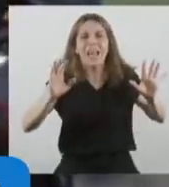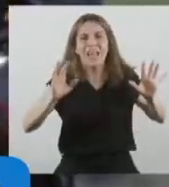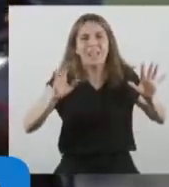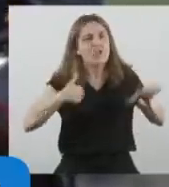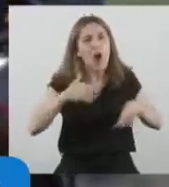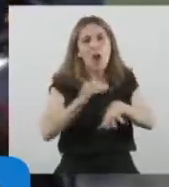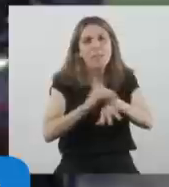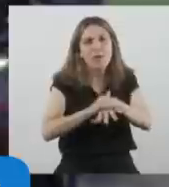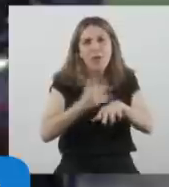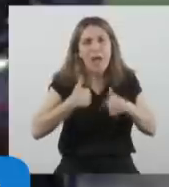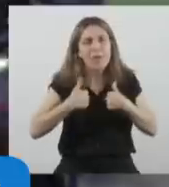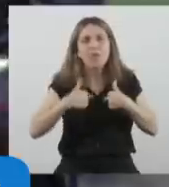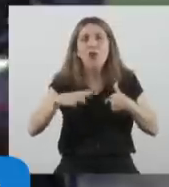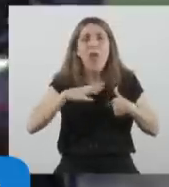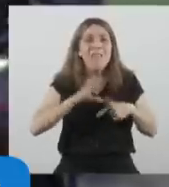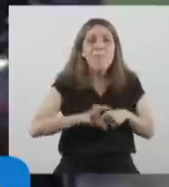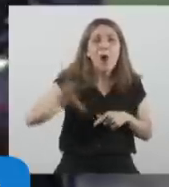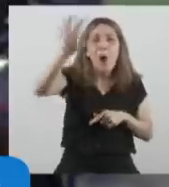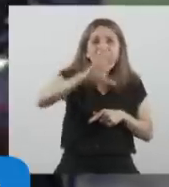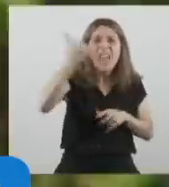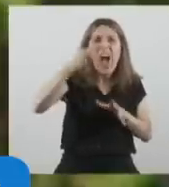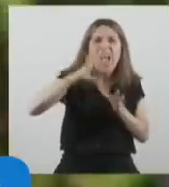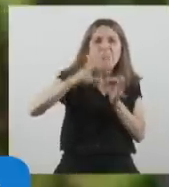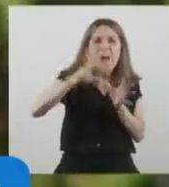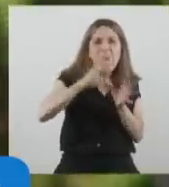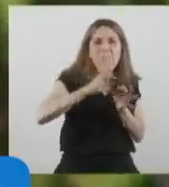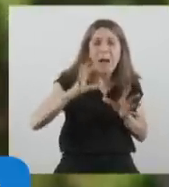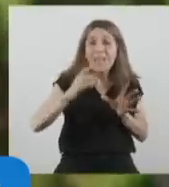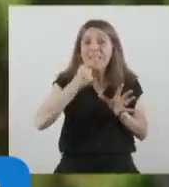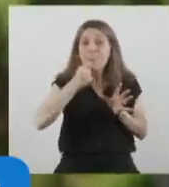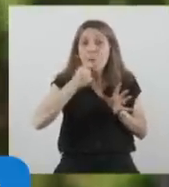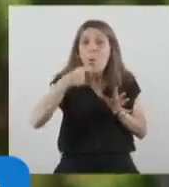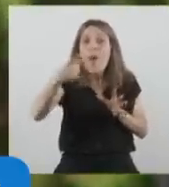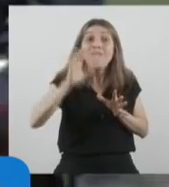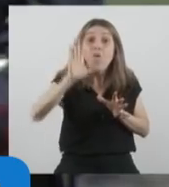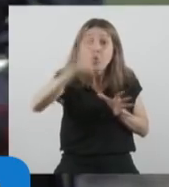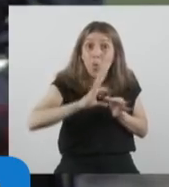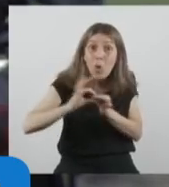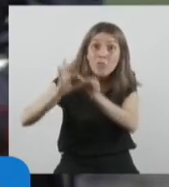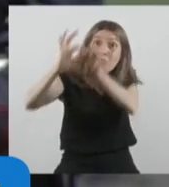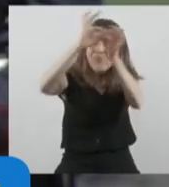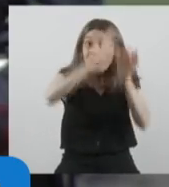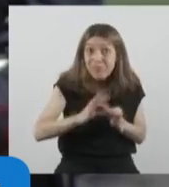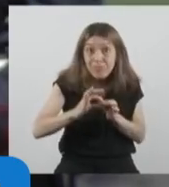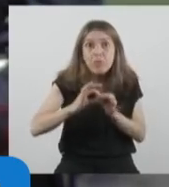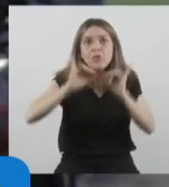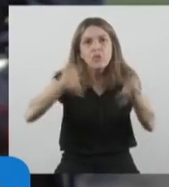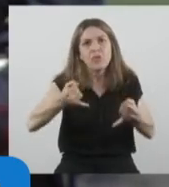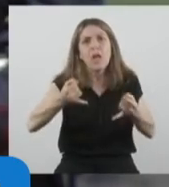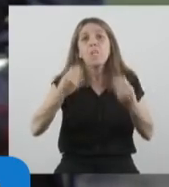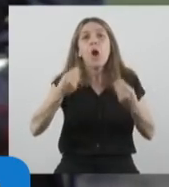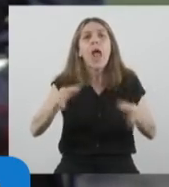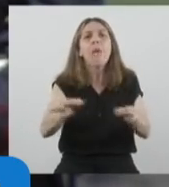una tierra todavía desintegrada el día que ese arco se complete la argentina estará integrada porque malvinas